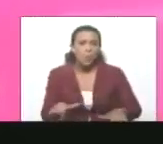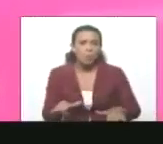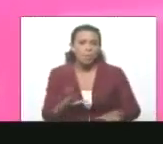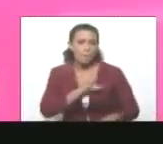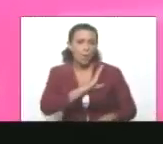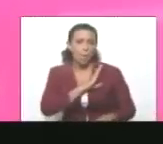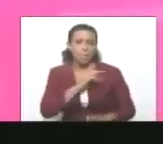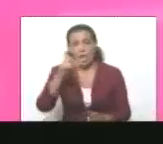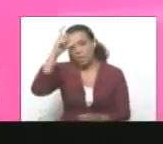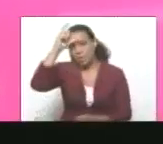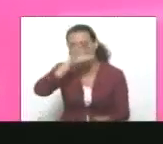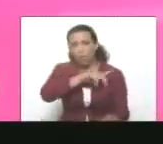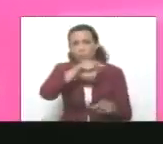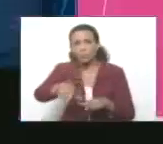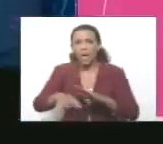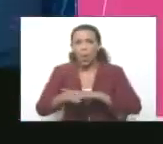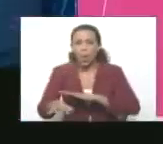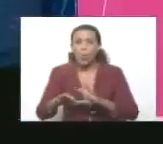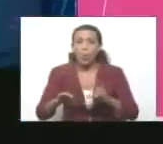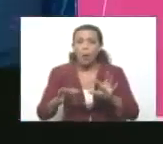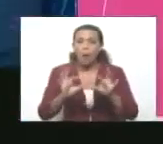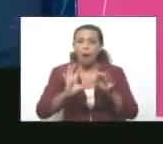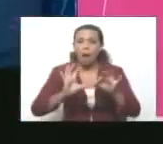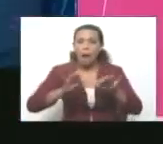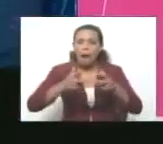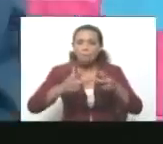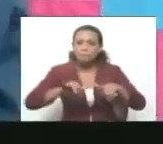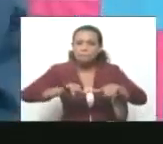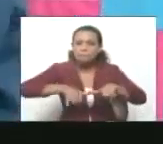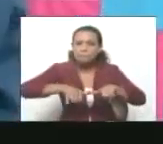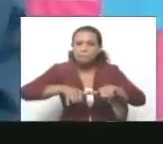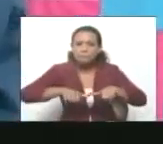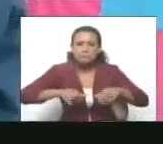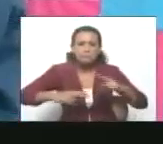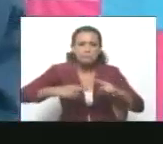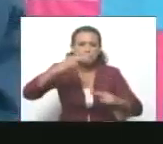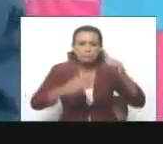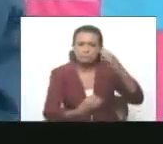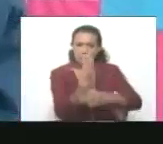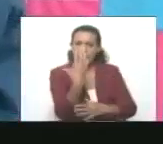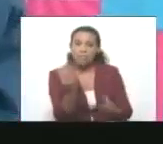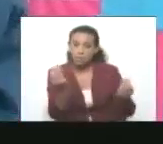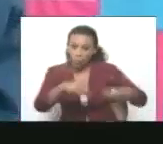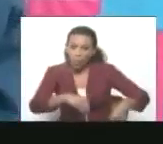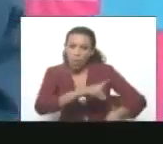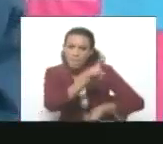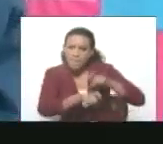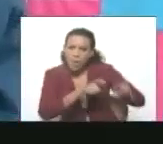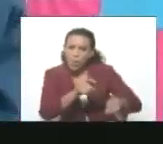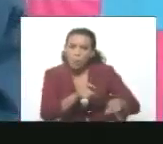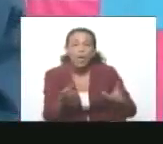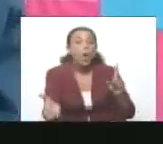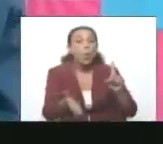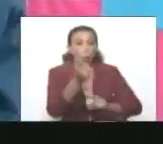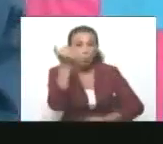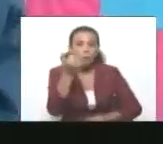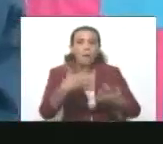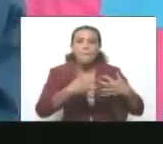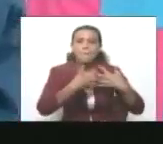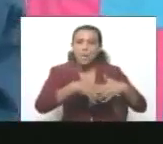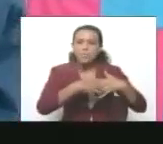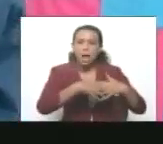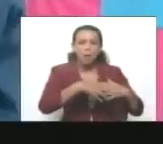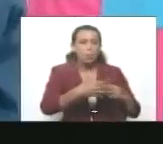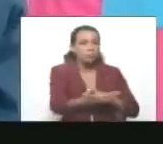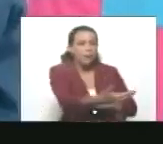turca, con arquitectura turca. ¿Ah? ¿Están de acuerdo? Sí, sí. Bueno, consigan los inversionistas.